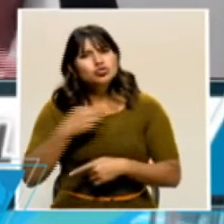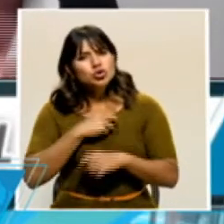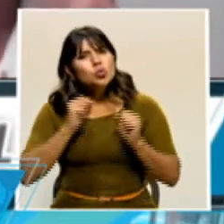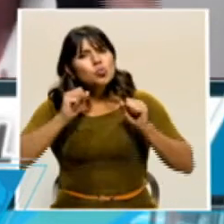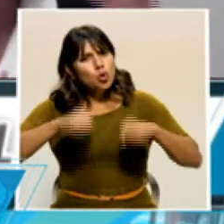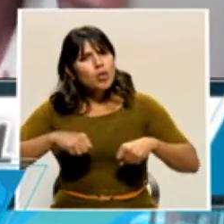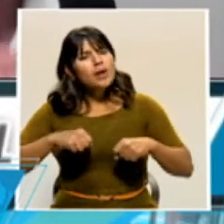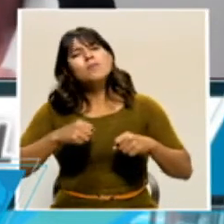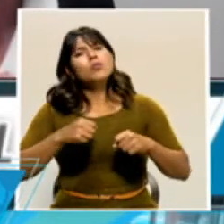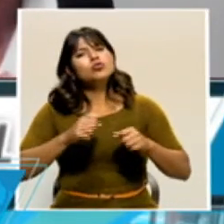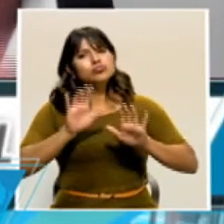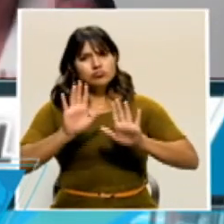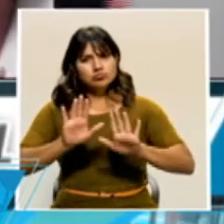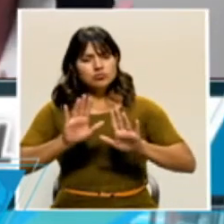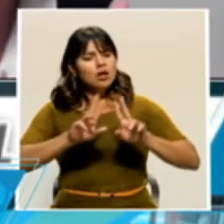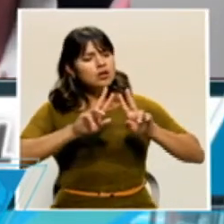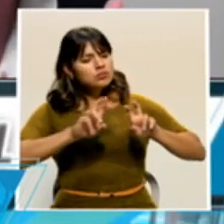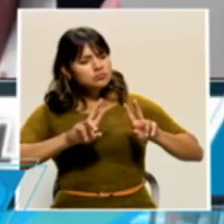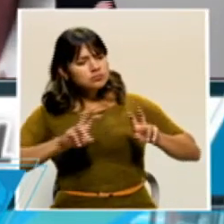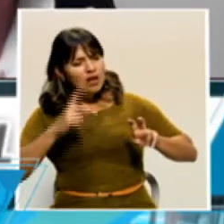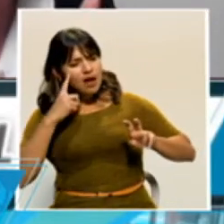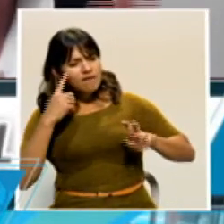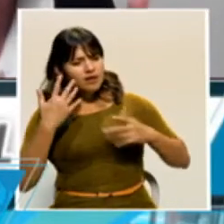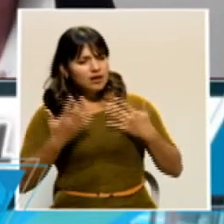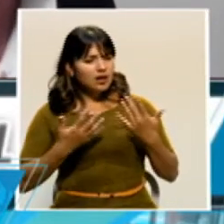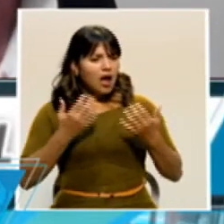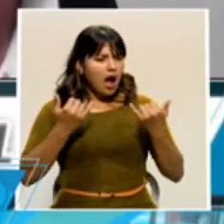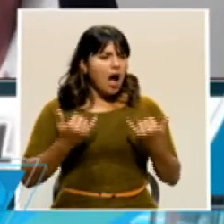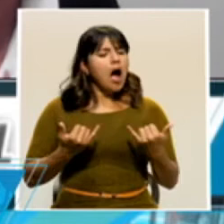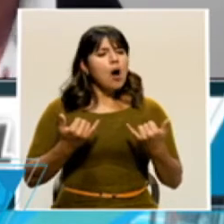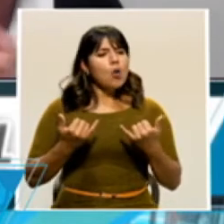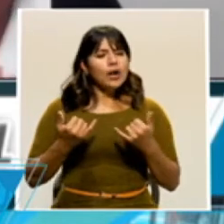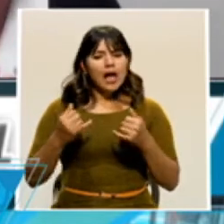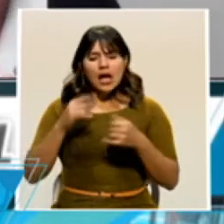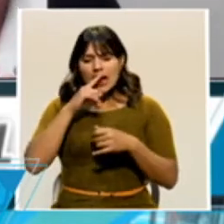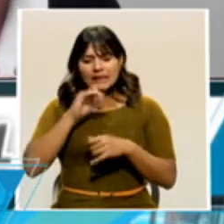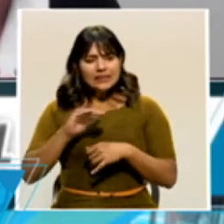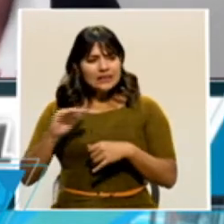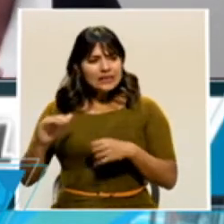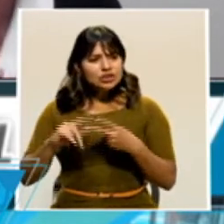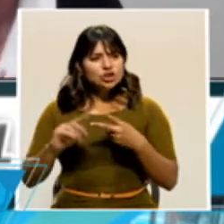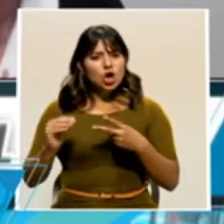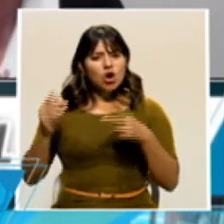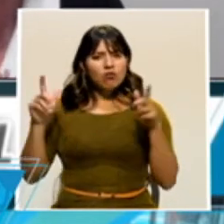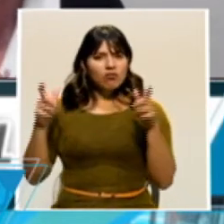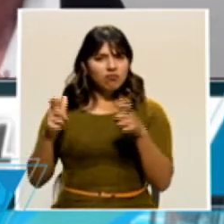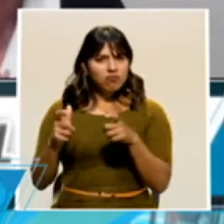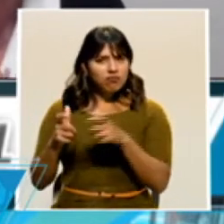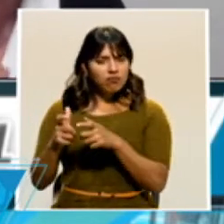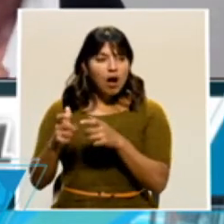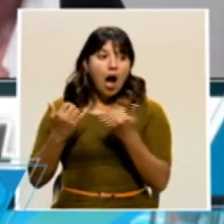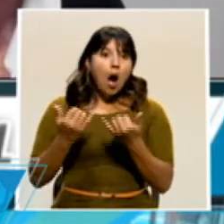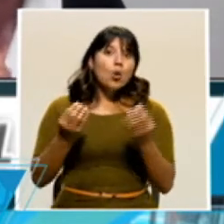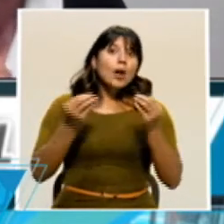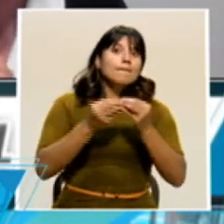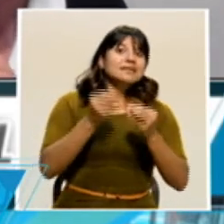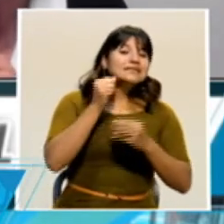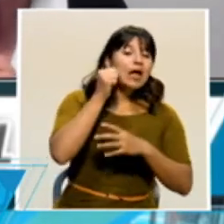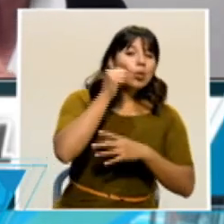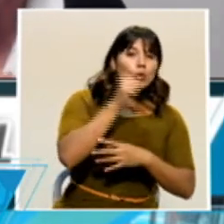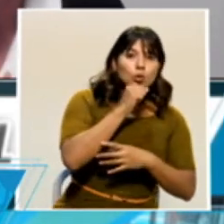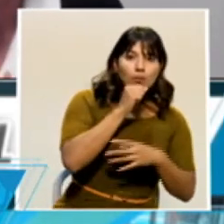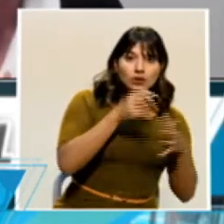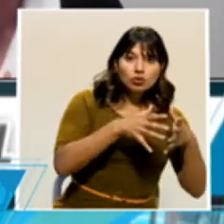cambiar ese porcentaje que se da si ahora tenemos menos niños y menos jóvenes y mucho más adultos mayores que requieren